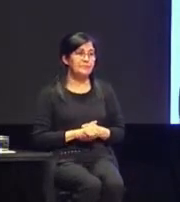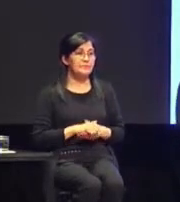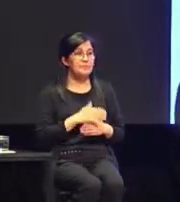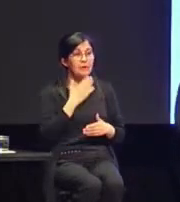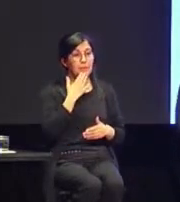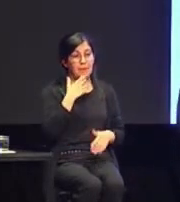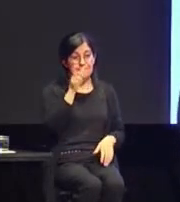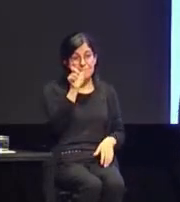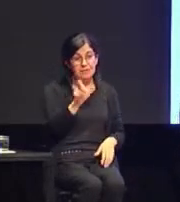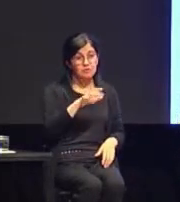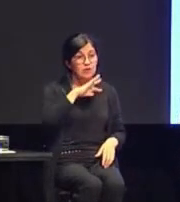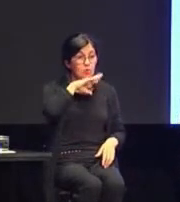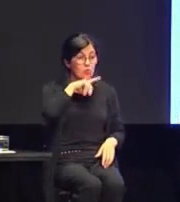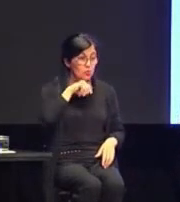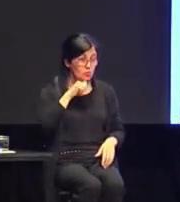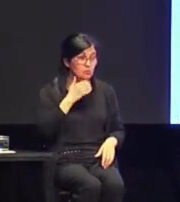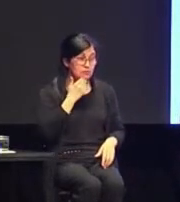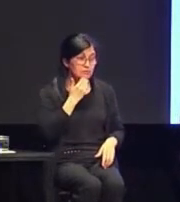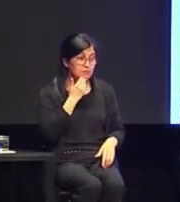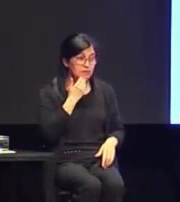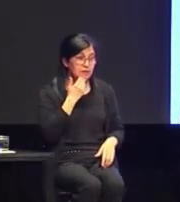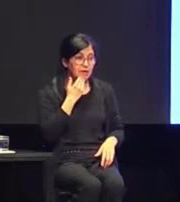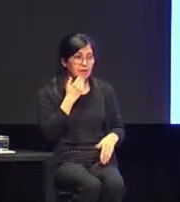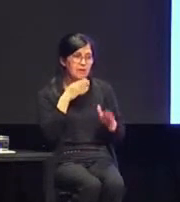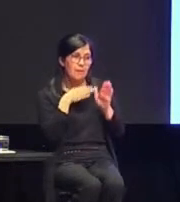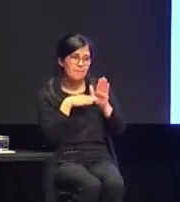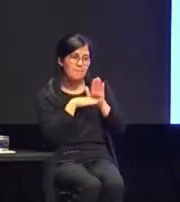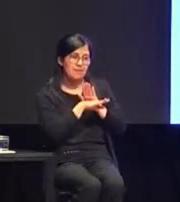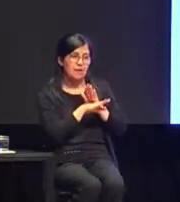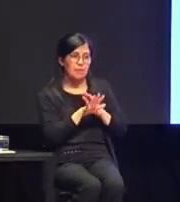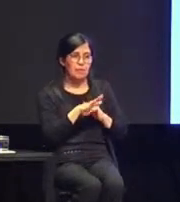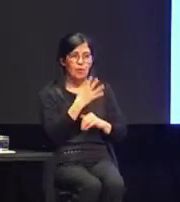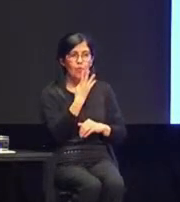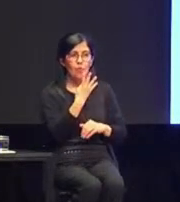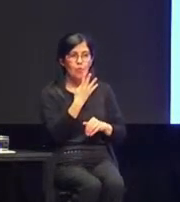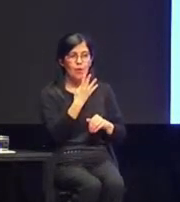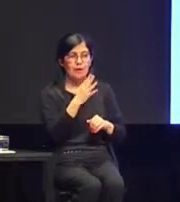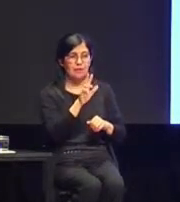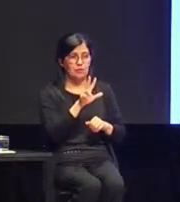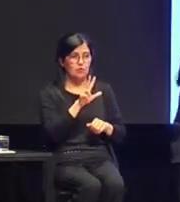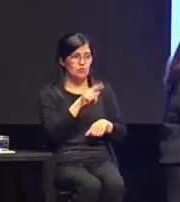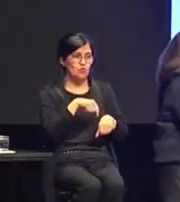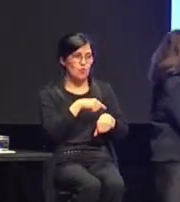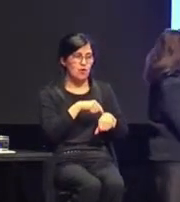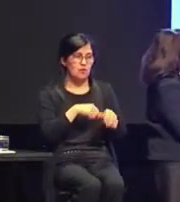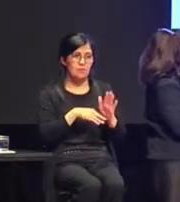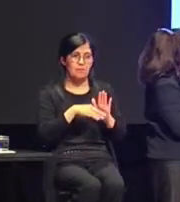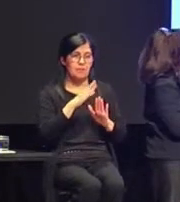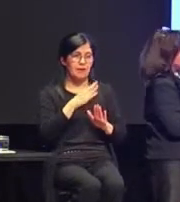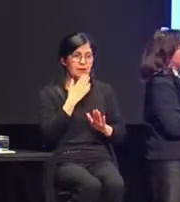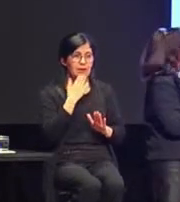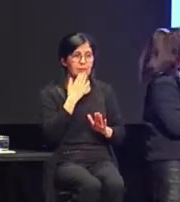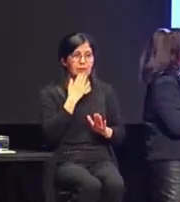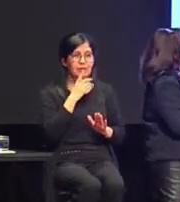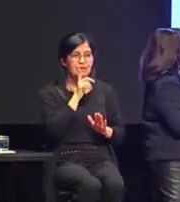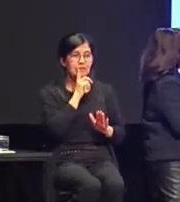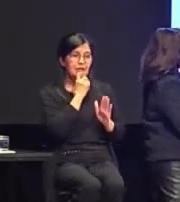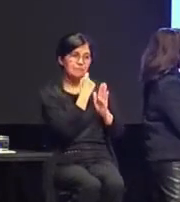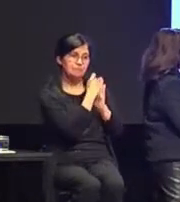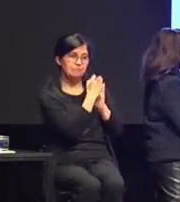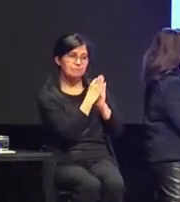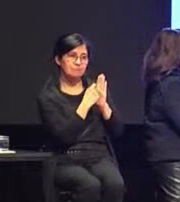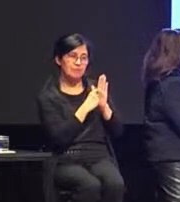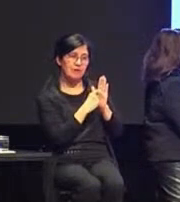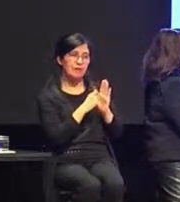En pacientes adultos, hospitalizados de 48 horas y más, con ciertos criterios de inclusión